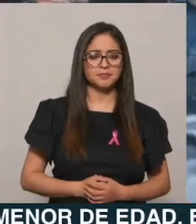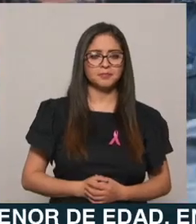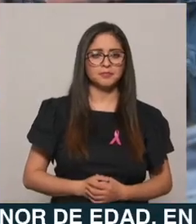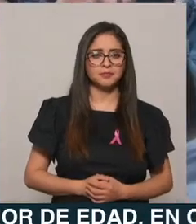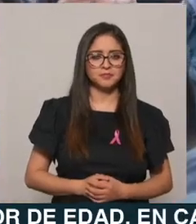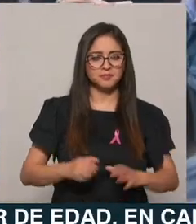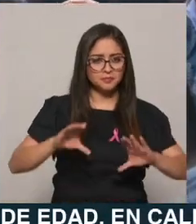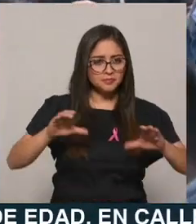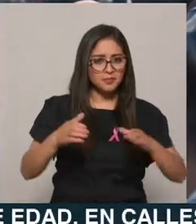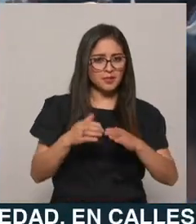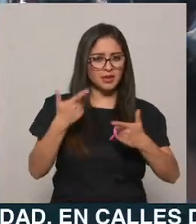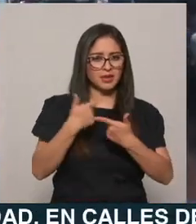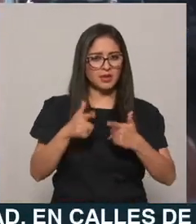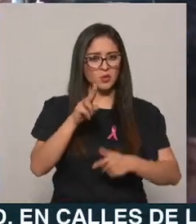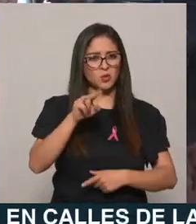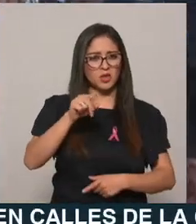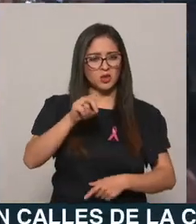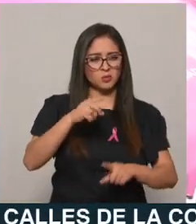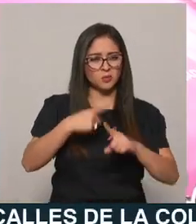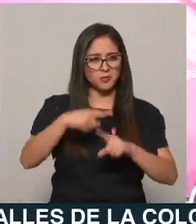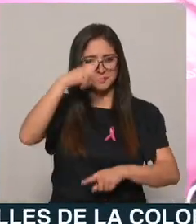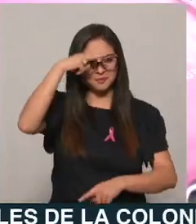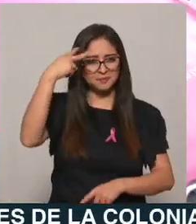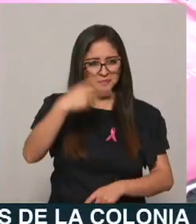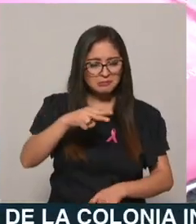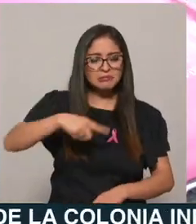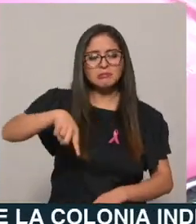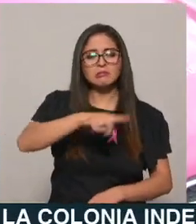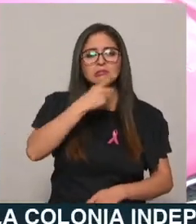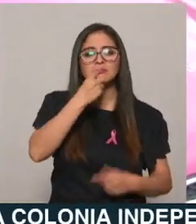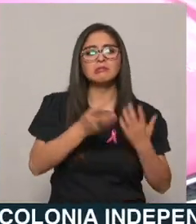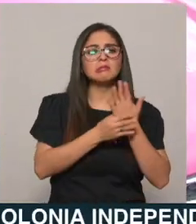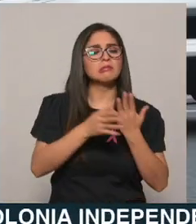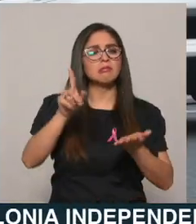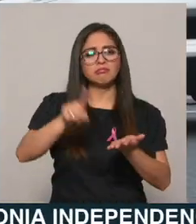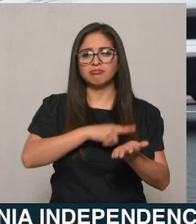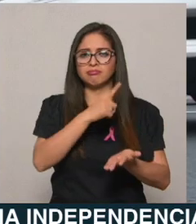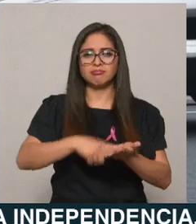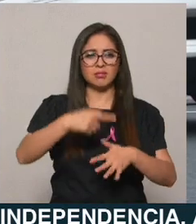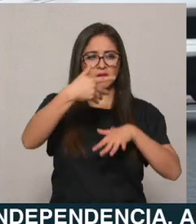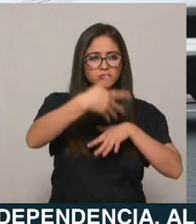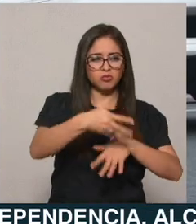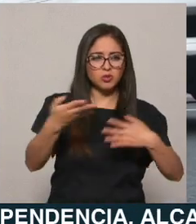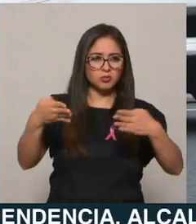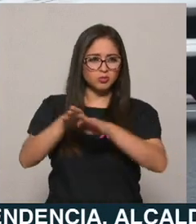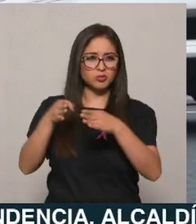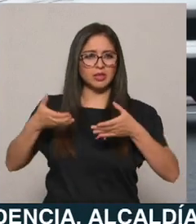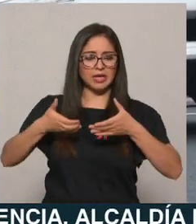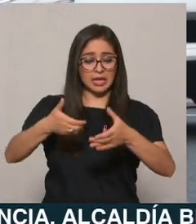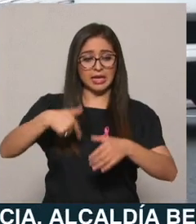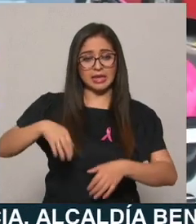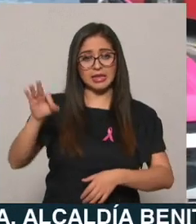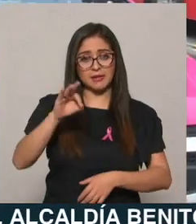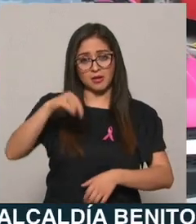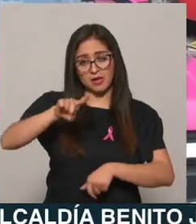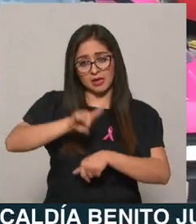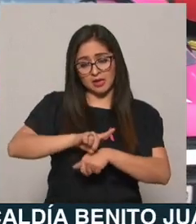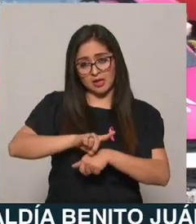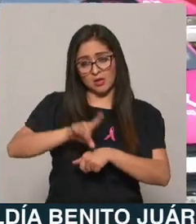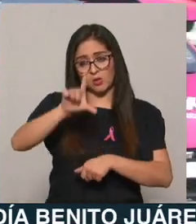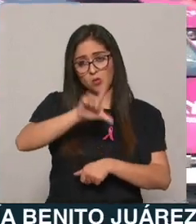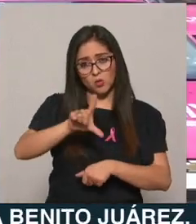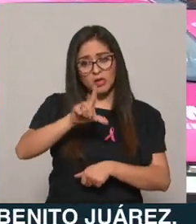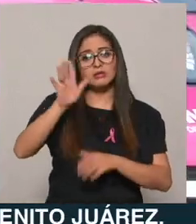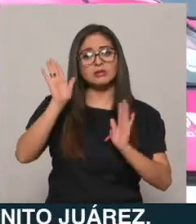La organización Taxistas Unidos por México decidió cancelar las manifestaciones y bloqueos anunciados para este lunes, luego de llegar a